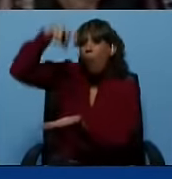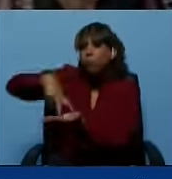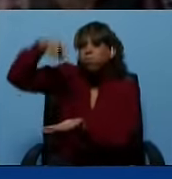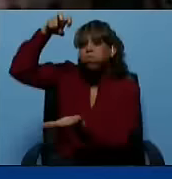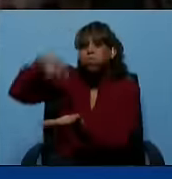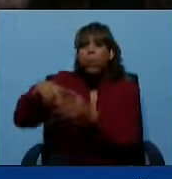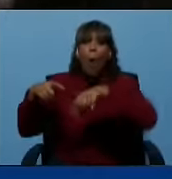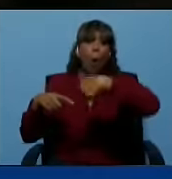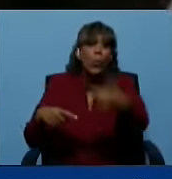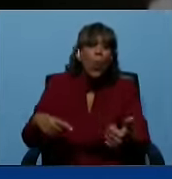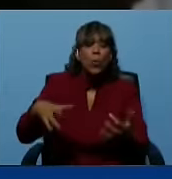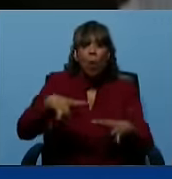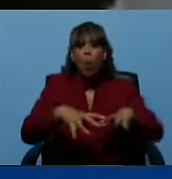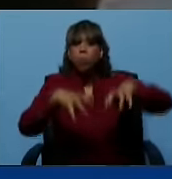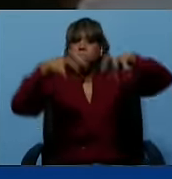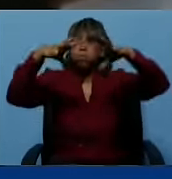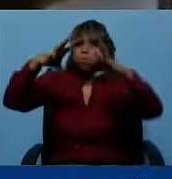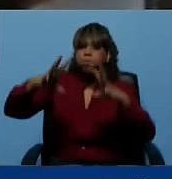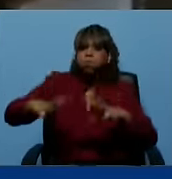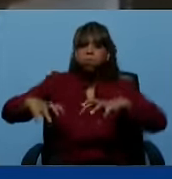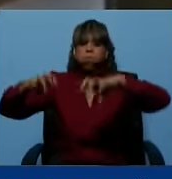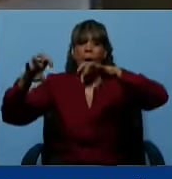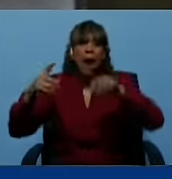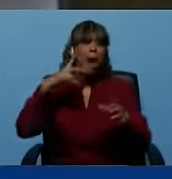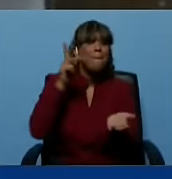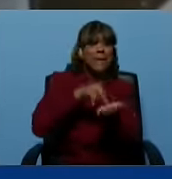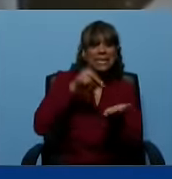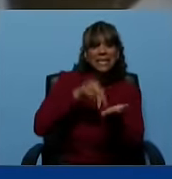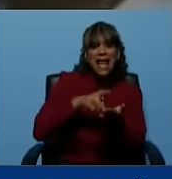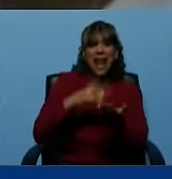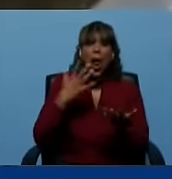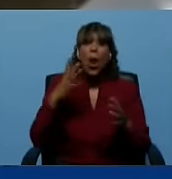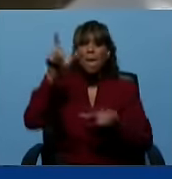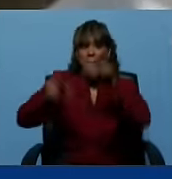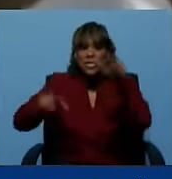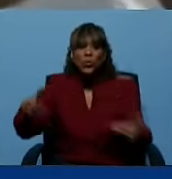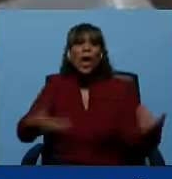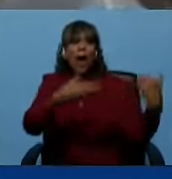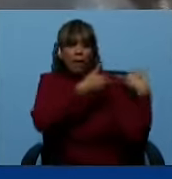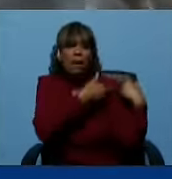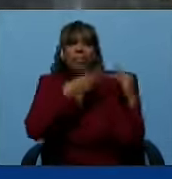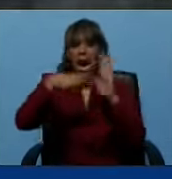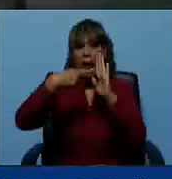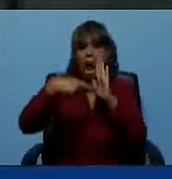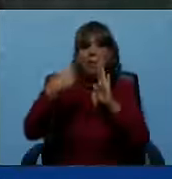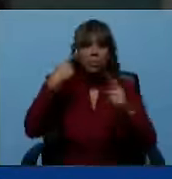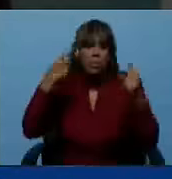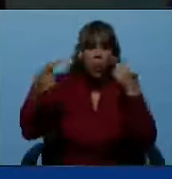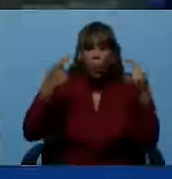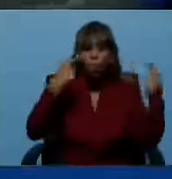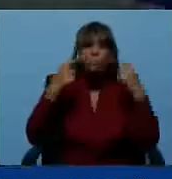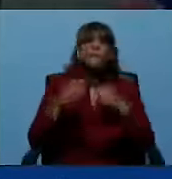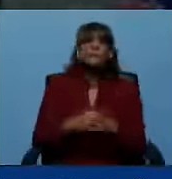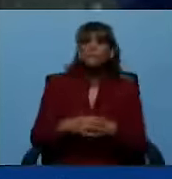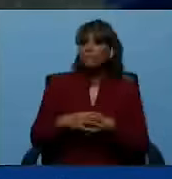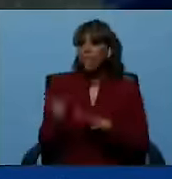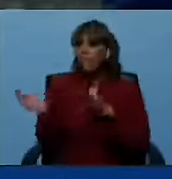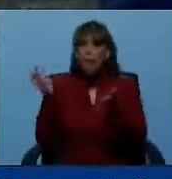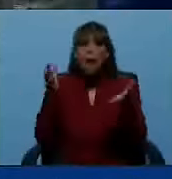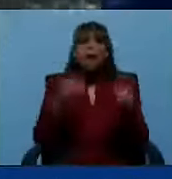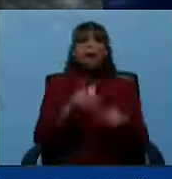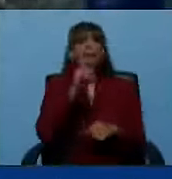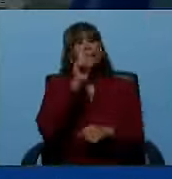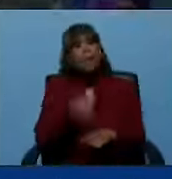inflables, tenemos las camas elásticas, la participación de los gran recreadores y recreadoras que tiene el estado Apure.